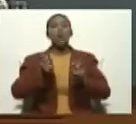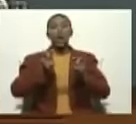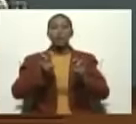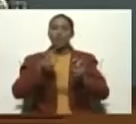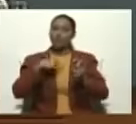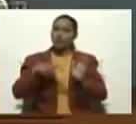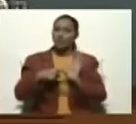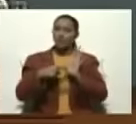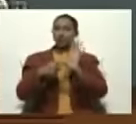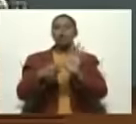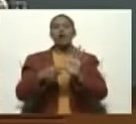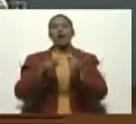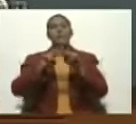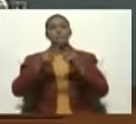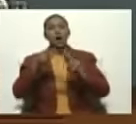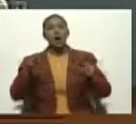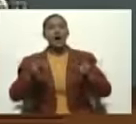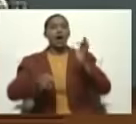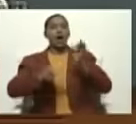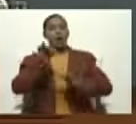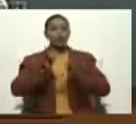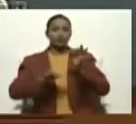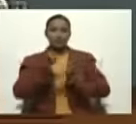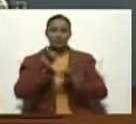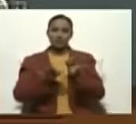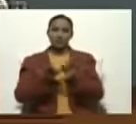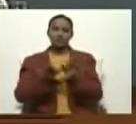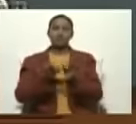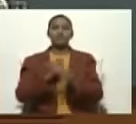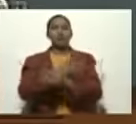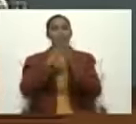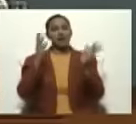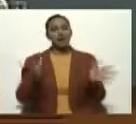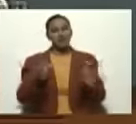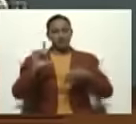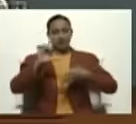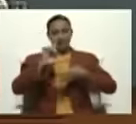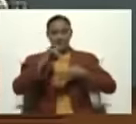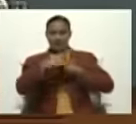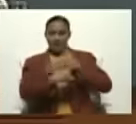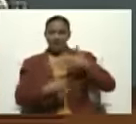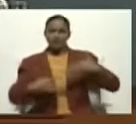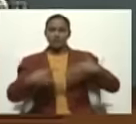muestra de paz y justicia en nuestra gran patria latinoamericana.